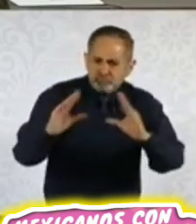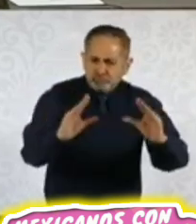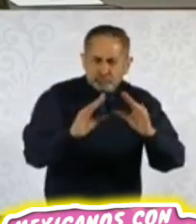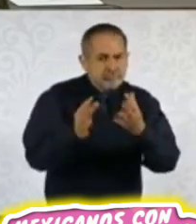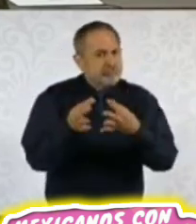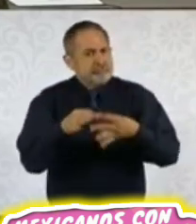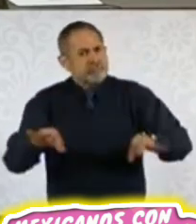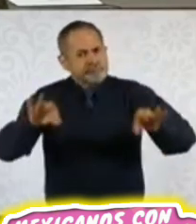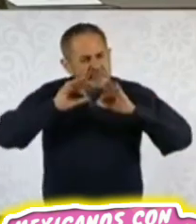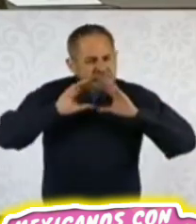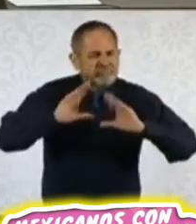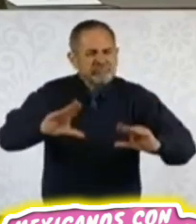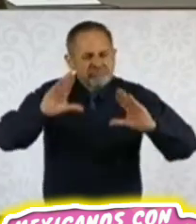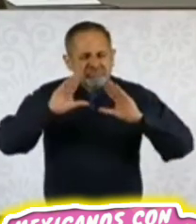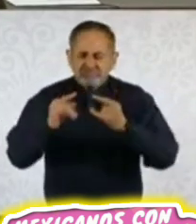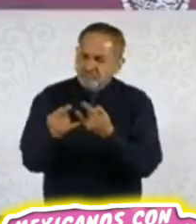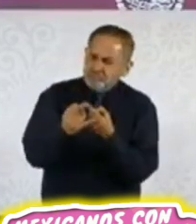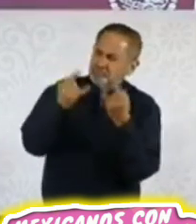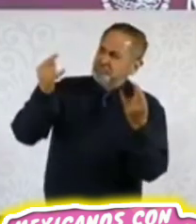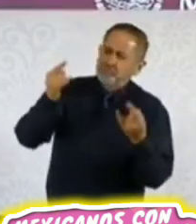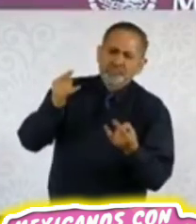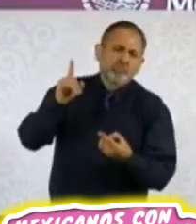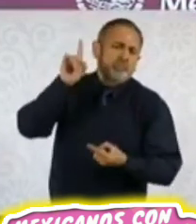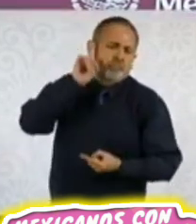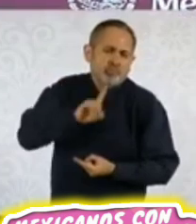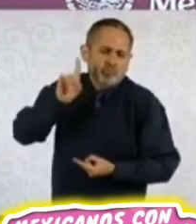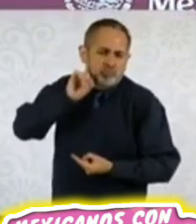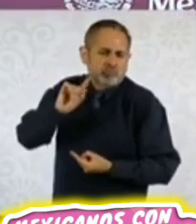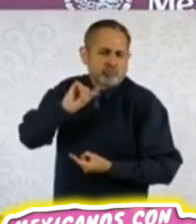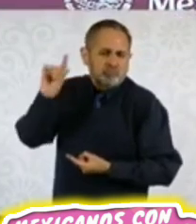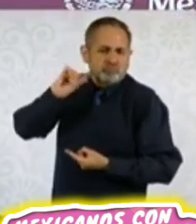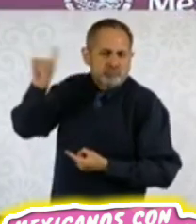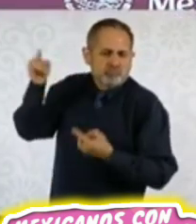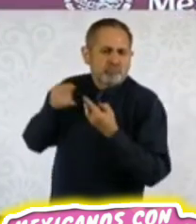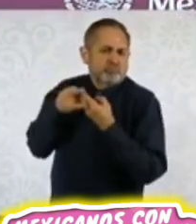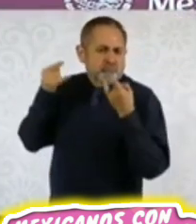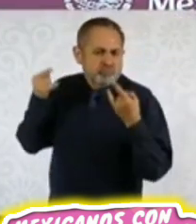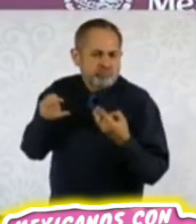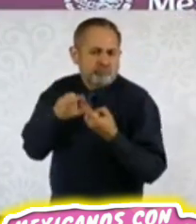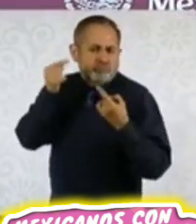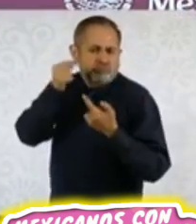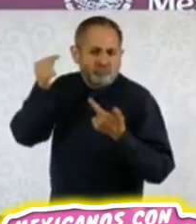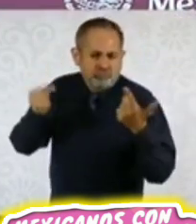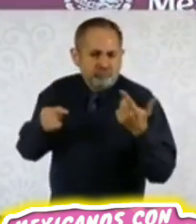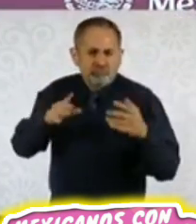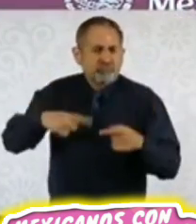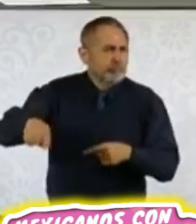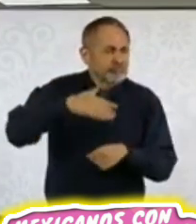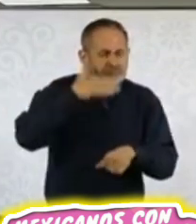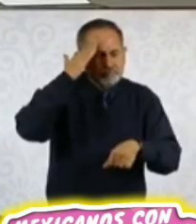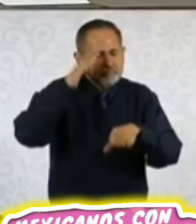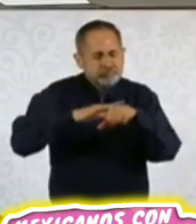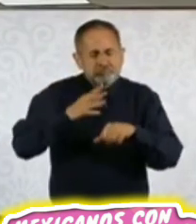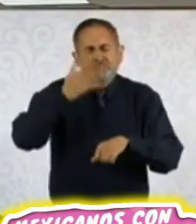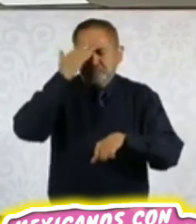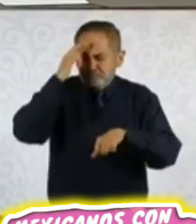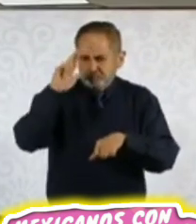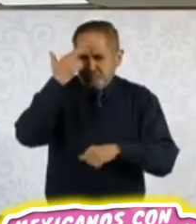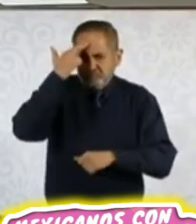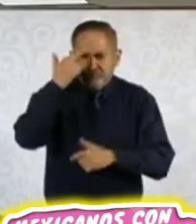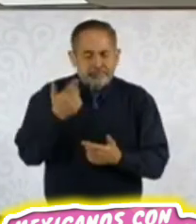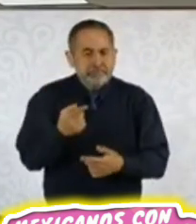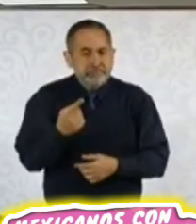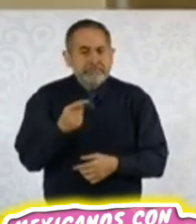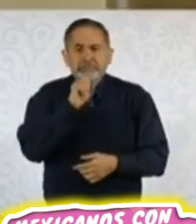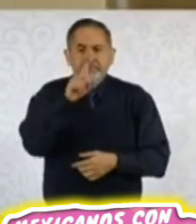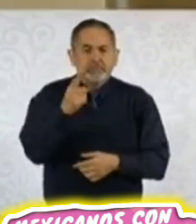que empecemos a difundir la historia de las mujeres, debe de formar parte de nuestra memoria colectiva y bueno, también una de las ideas que tenemos